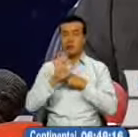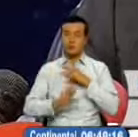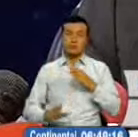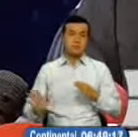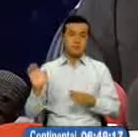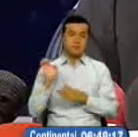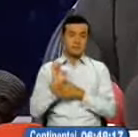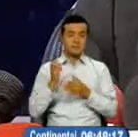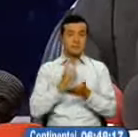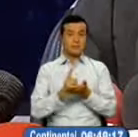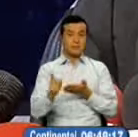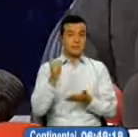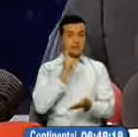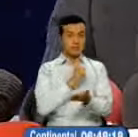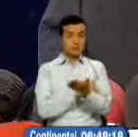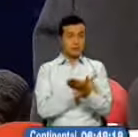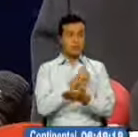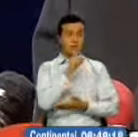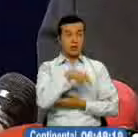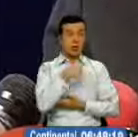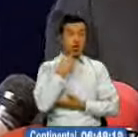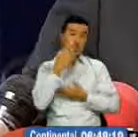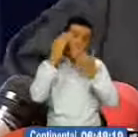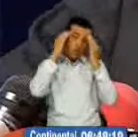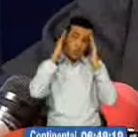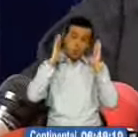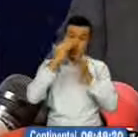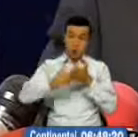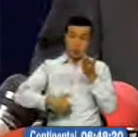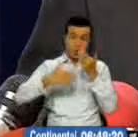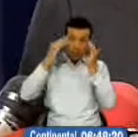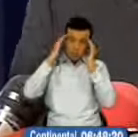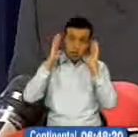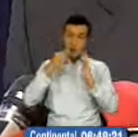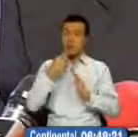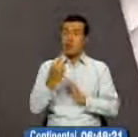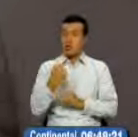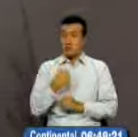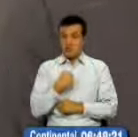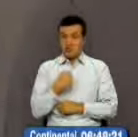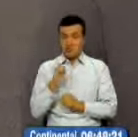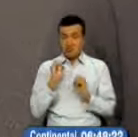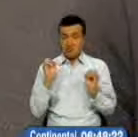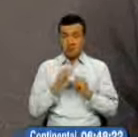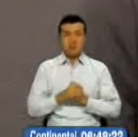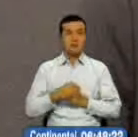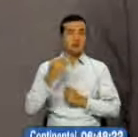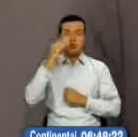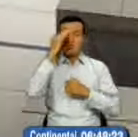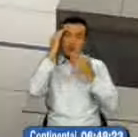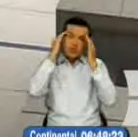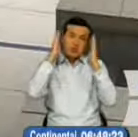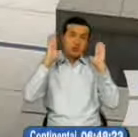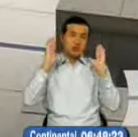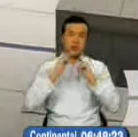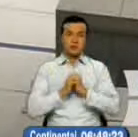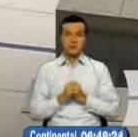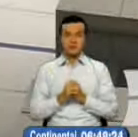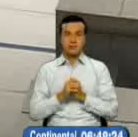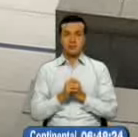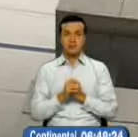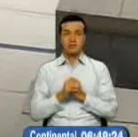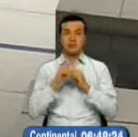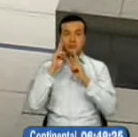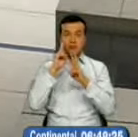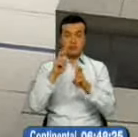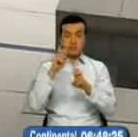ecuatoriano. Semanas atrás, Córdoba advirtió desconocer dichos documentos en los que se lo vincula. Mire, yo no los conozco. En esta investigación,